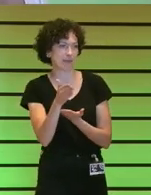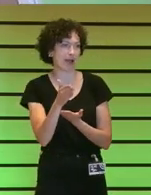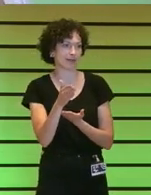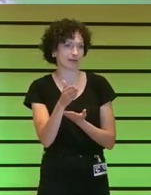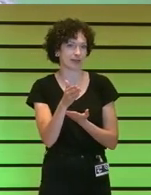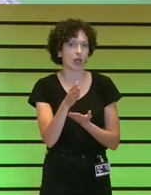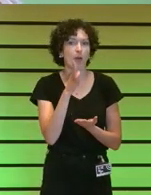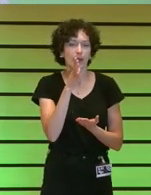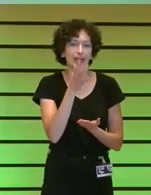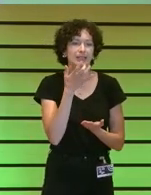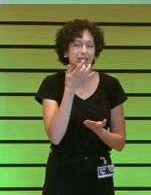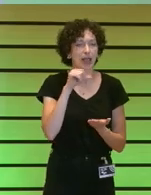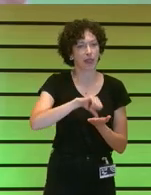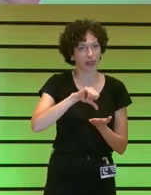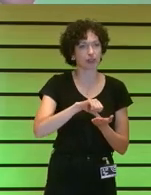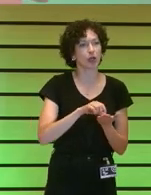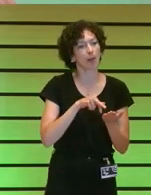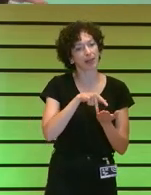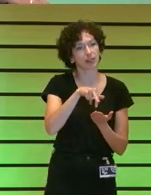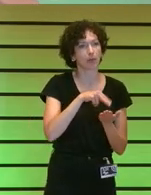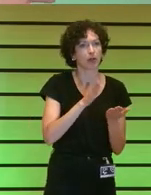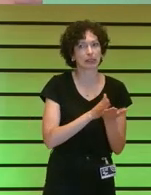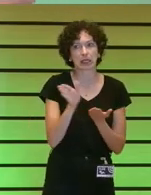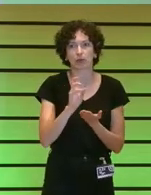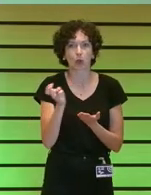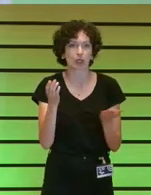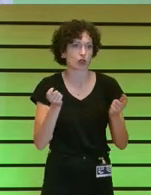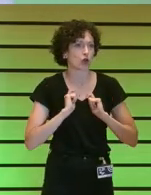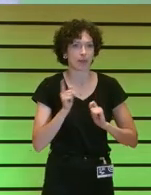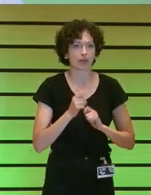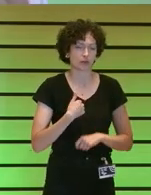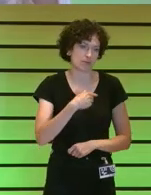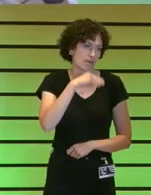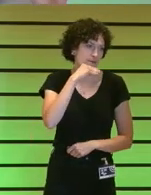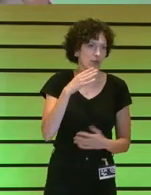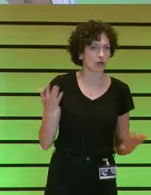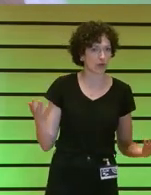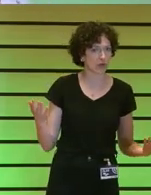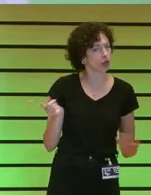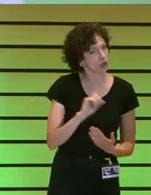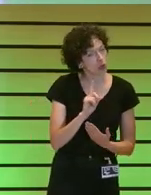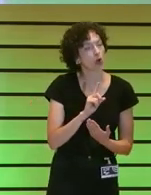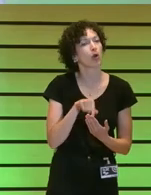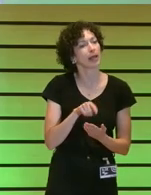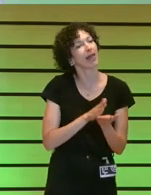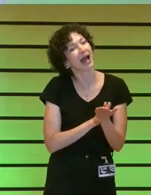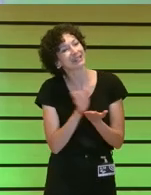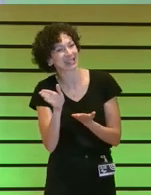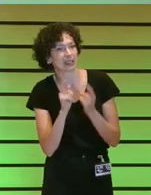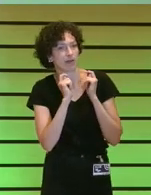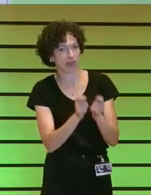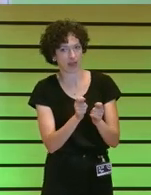peatonalizas el centro de la ciudad pero no veas más alternativa pues yo me va a enfadar no Entonces no se dan alternativas eso lo hemos aprendido todos